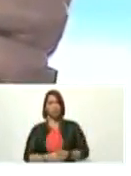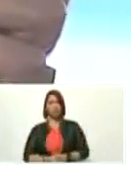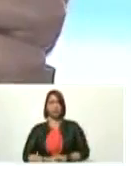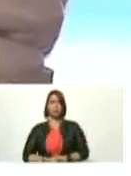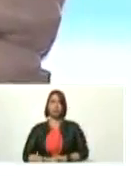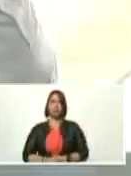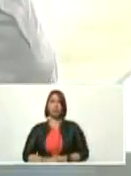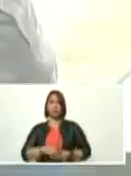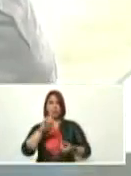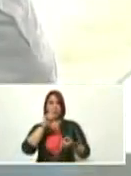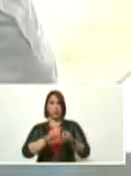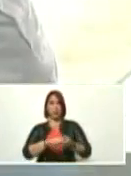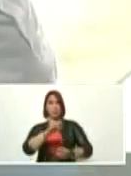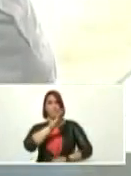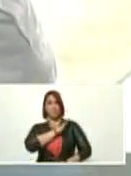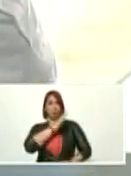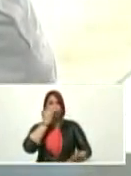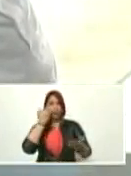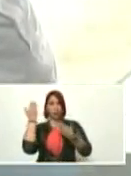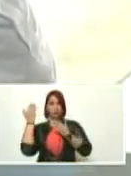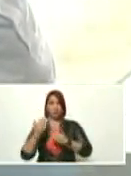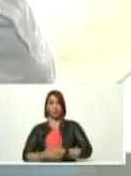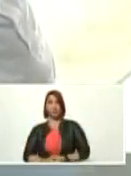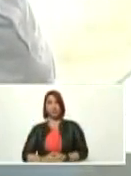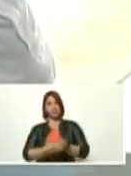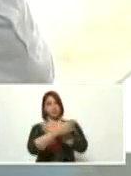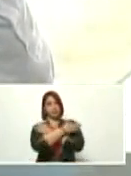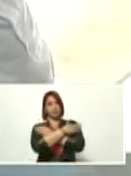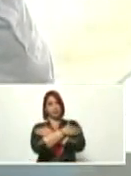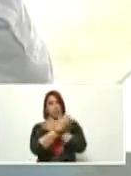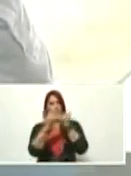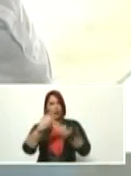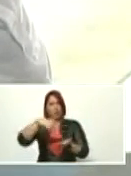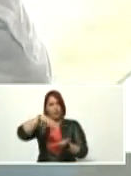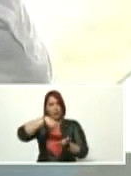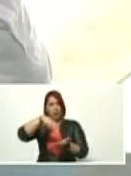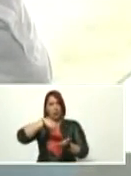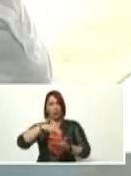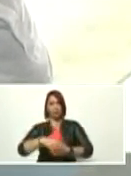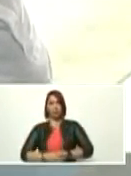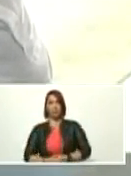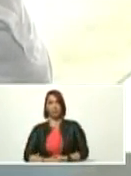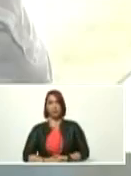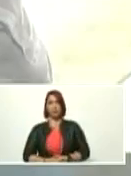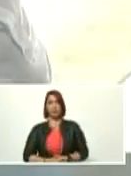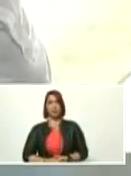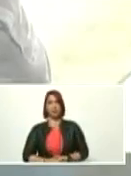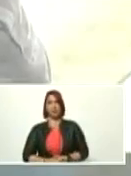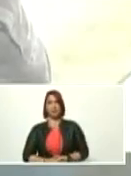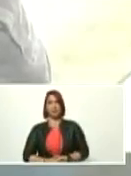Silita Flores de Maduro, mi esposa. Un abrazo. Ahorita bailamos merengue